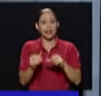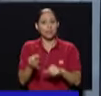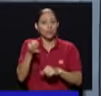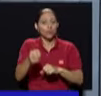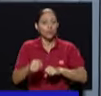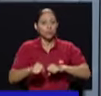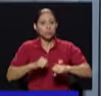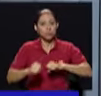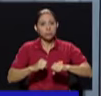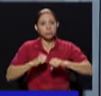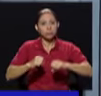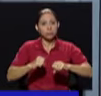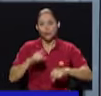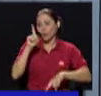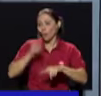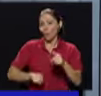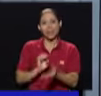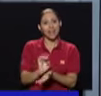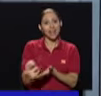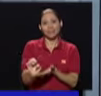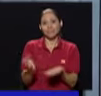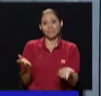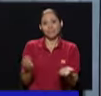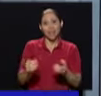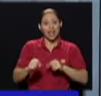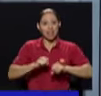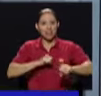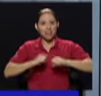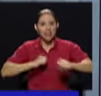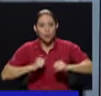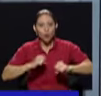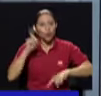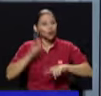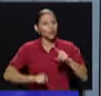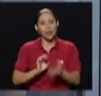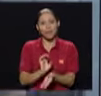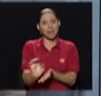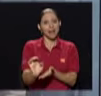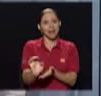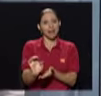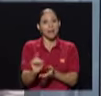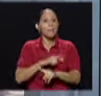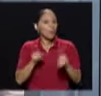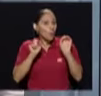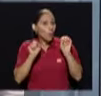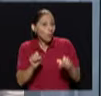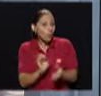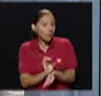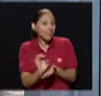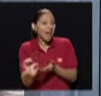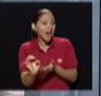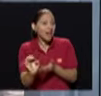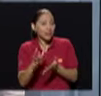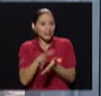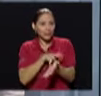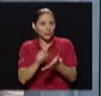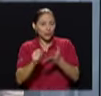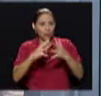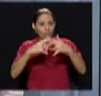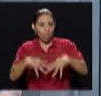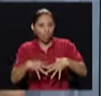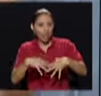el futuro, que no podemos evitarlo, el terremoto no se puede evitar, lo que sí podemos es evitar el daño. Y